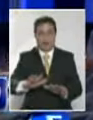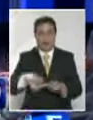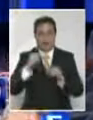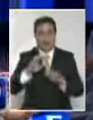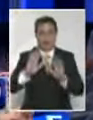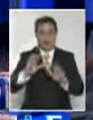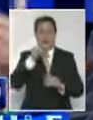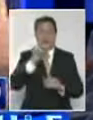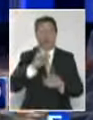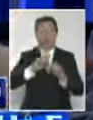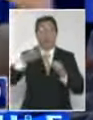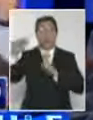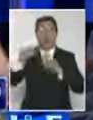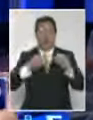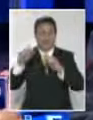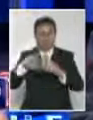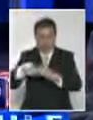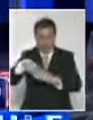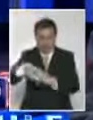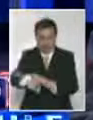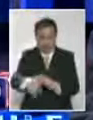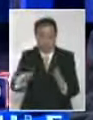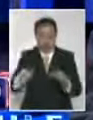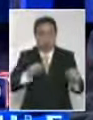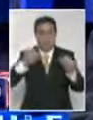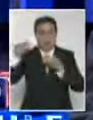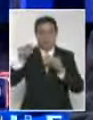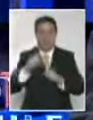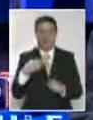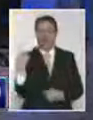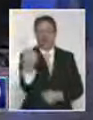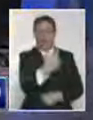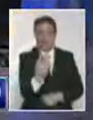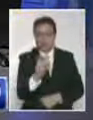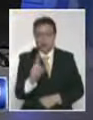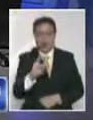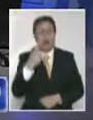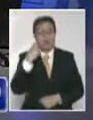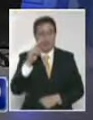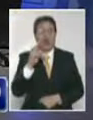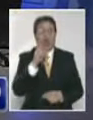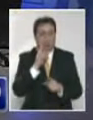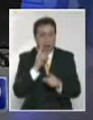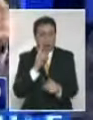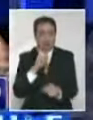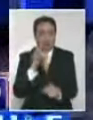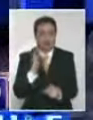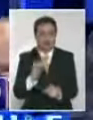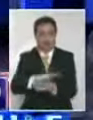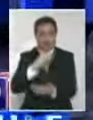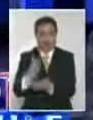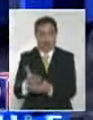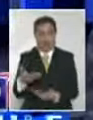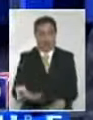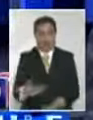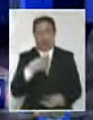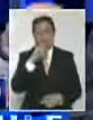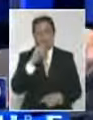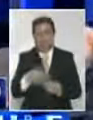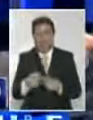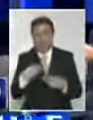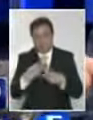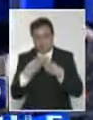señal de protesta, estando al interior de esos medios. No eran todos, pero habían. Y hasta el día de hoy, yo no voy a dar nombre, pero